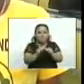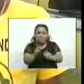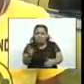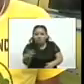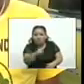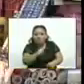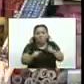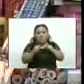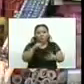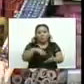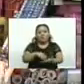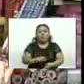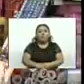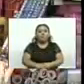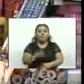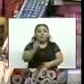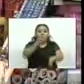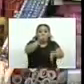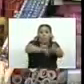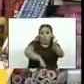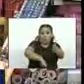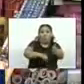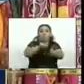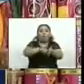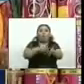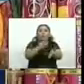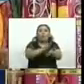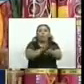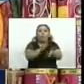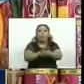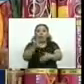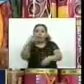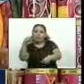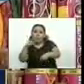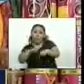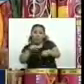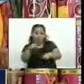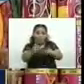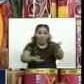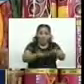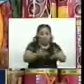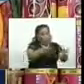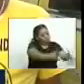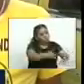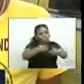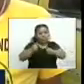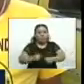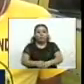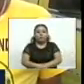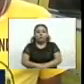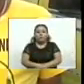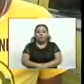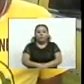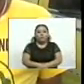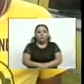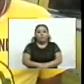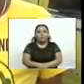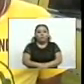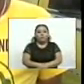autoridades correspondientes. Las multas por vender pirotecnia ilegal es de 300 dólares más el decomiso del producto. Hay productos